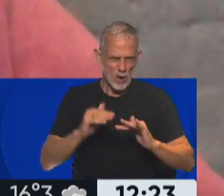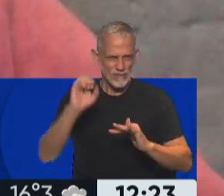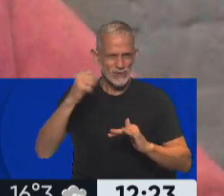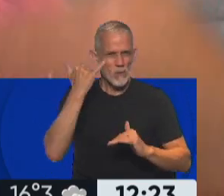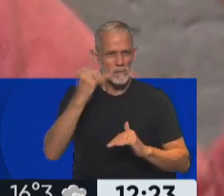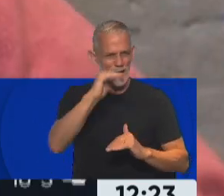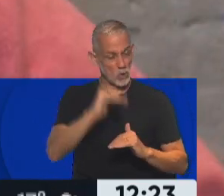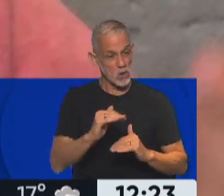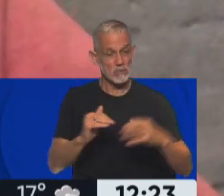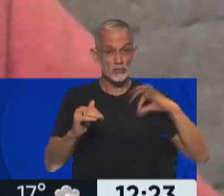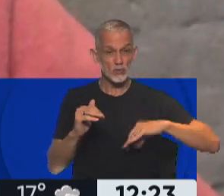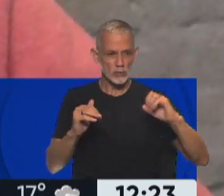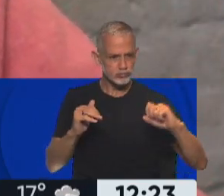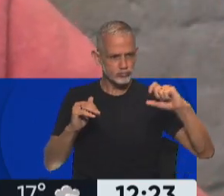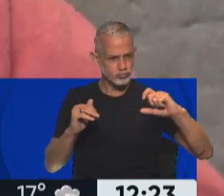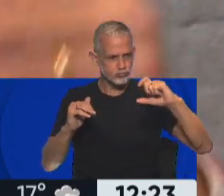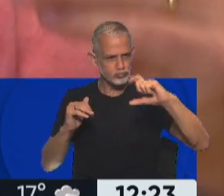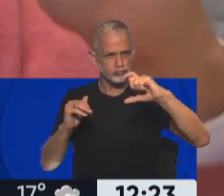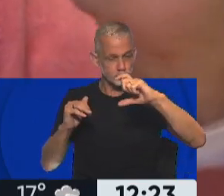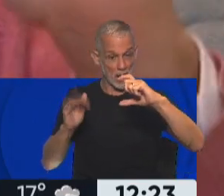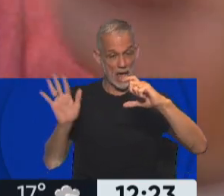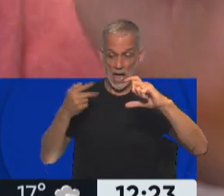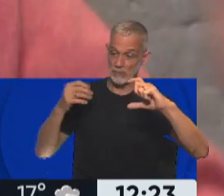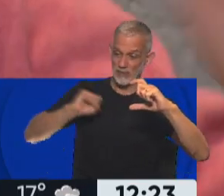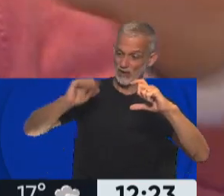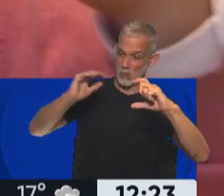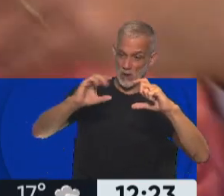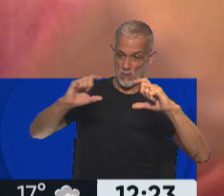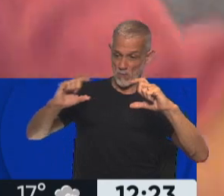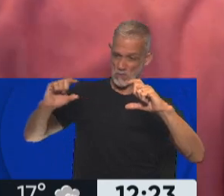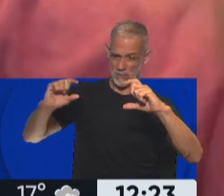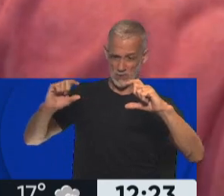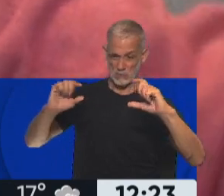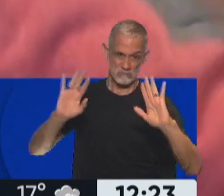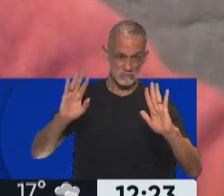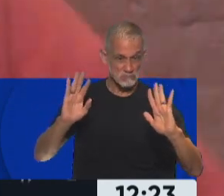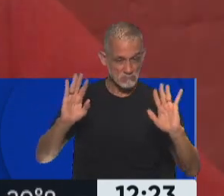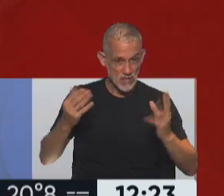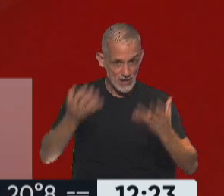los salarios venían seteados más arriba, y después más tenuemente, pero vienen